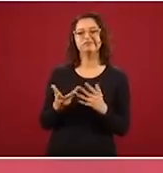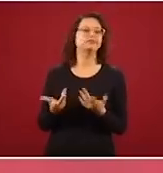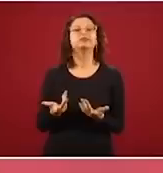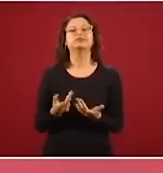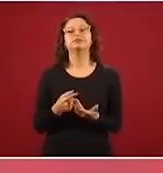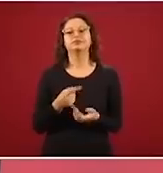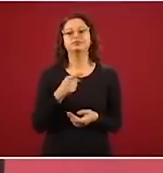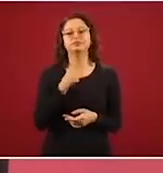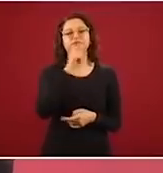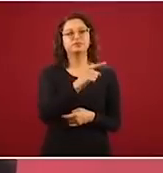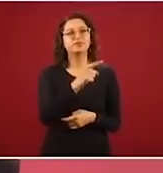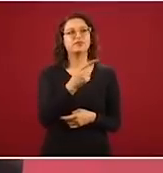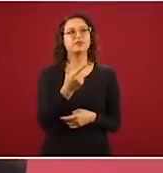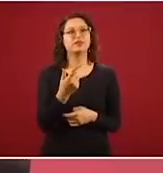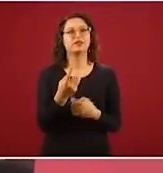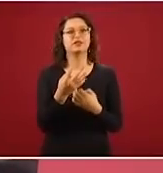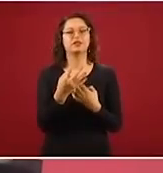esa